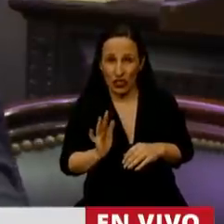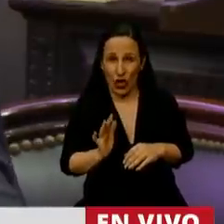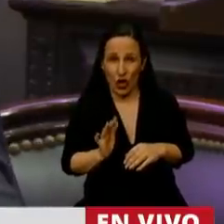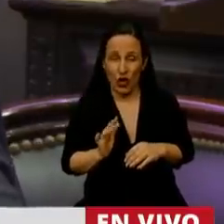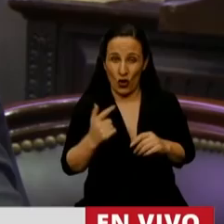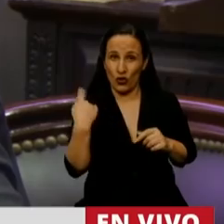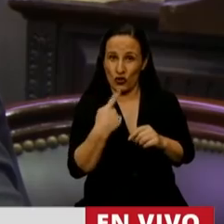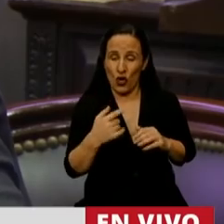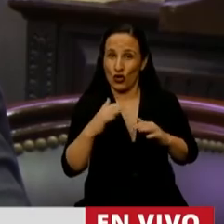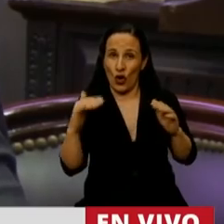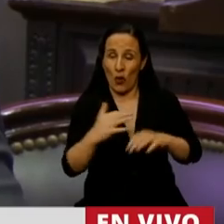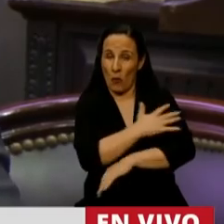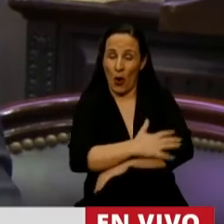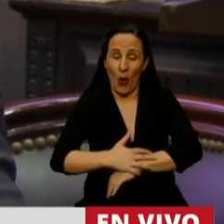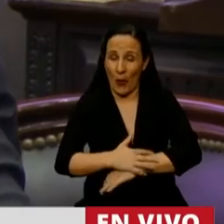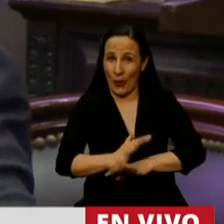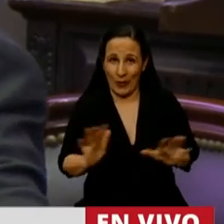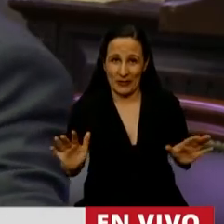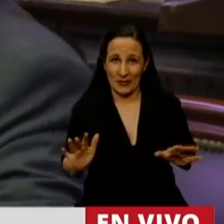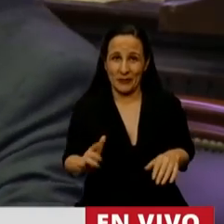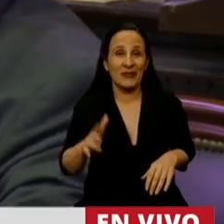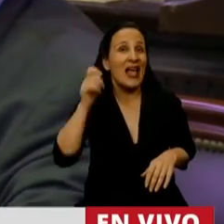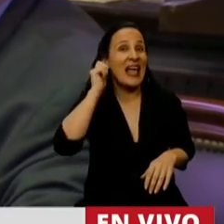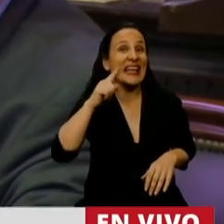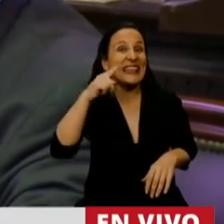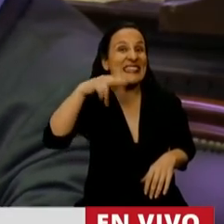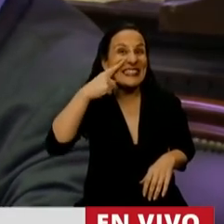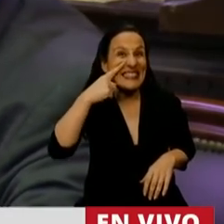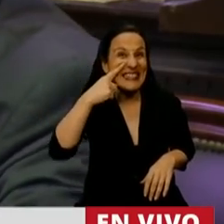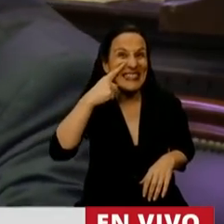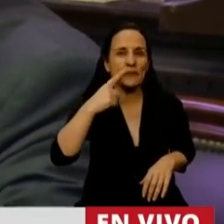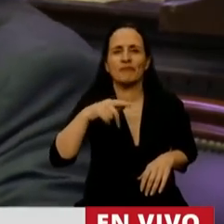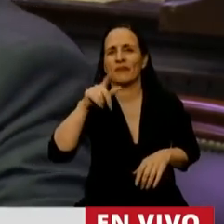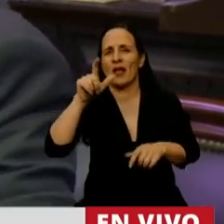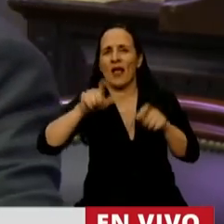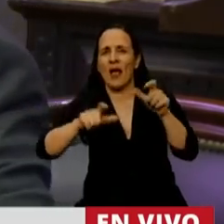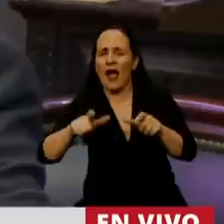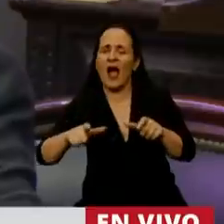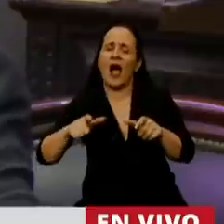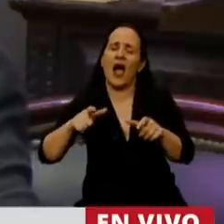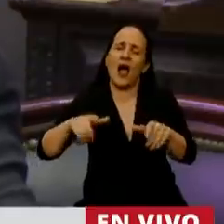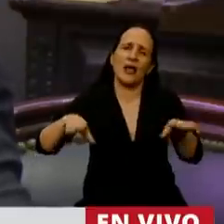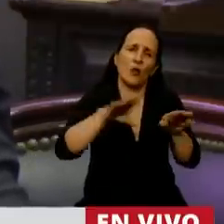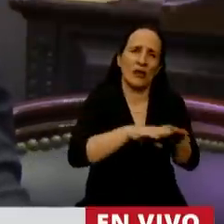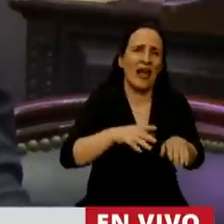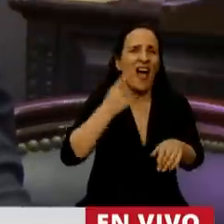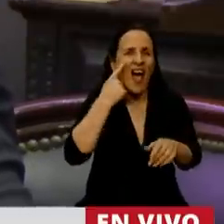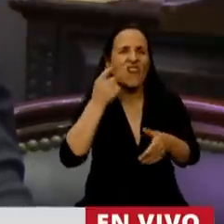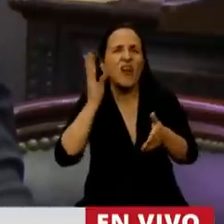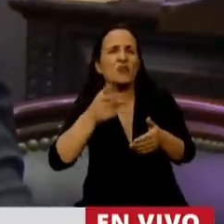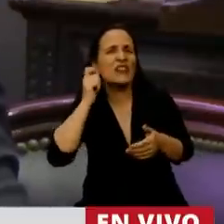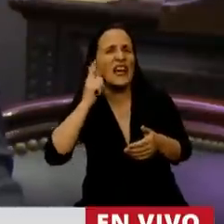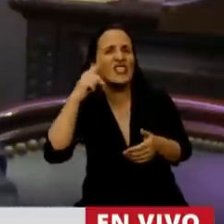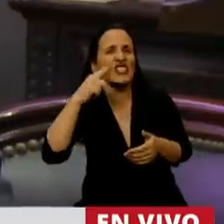abajo en la pobreza el yin y el famoso jim y la igualdad los compañeros los derechos los más vulnerables del sitio veamos la del